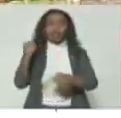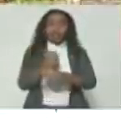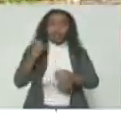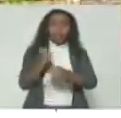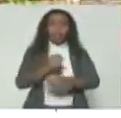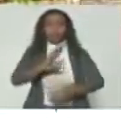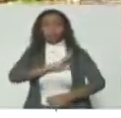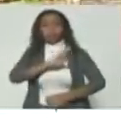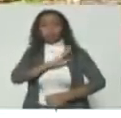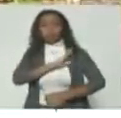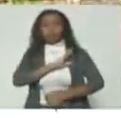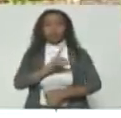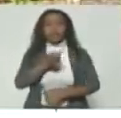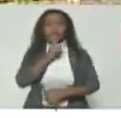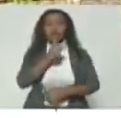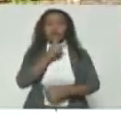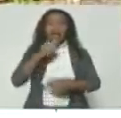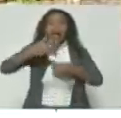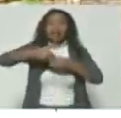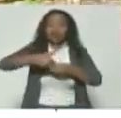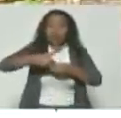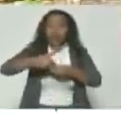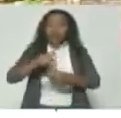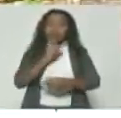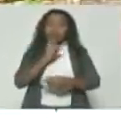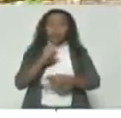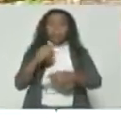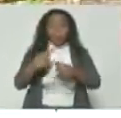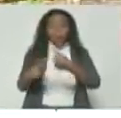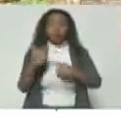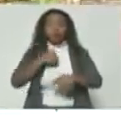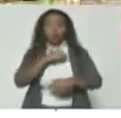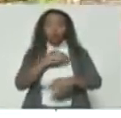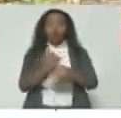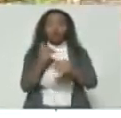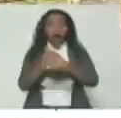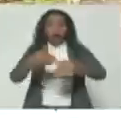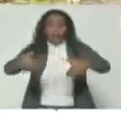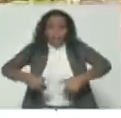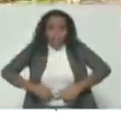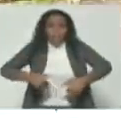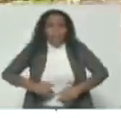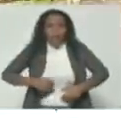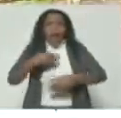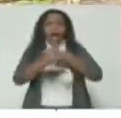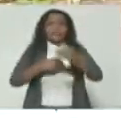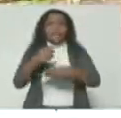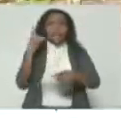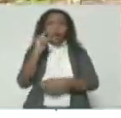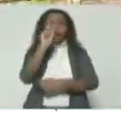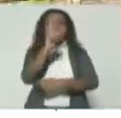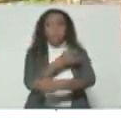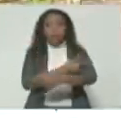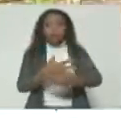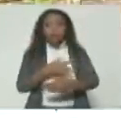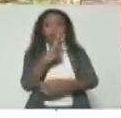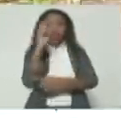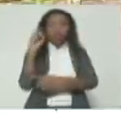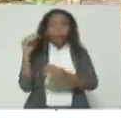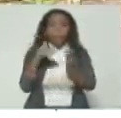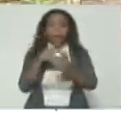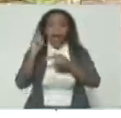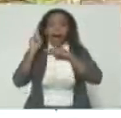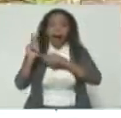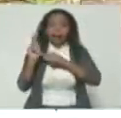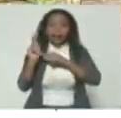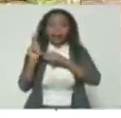del combustible, se ha hecho un esfuerzo tremendo para llegar a esta meta. 1.400.000